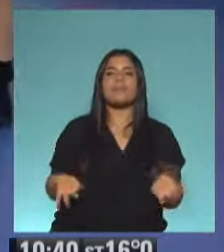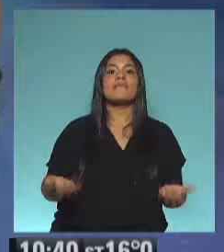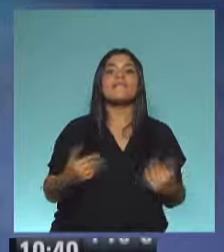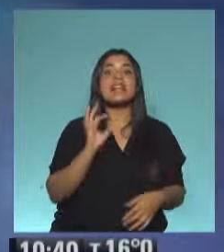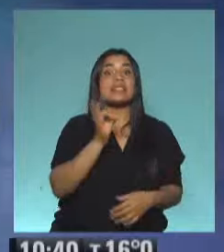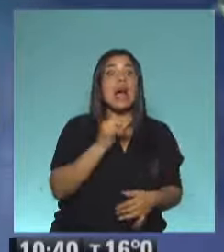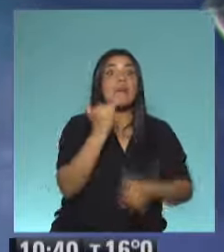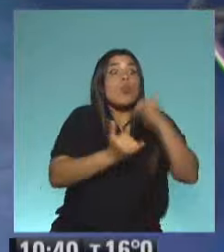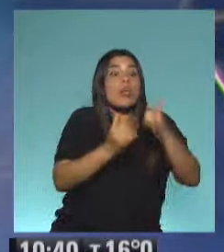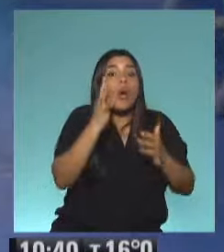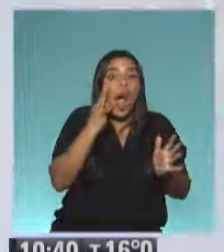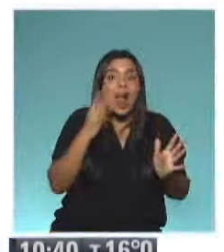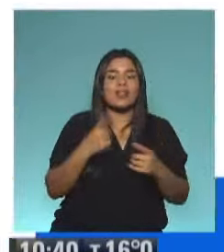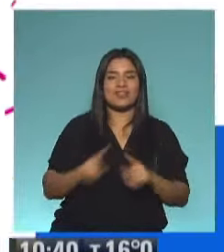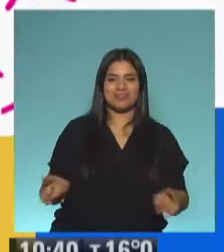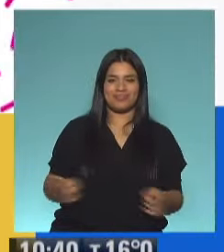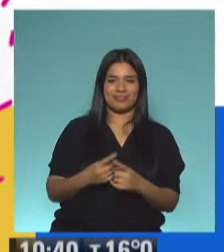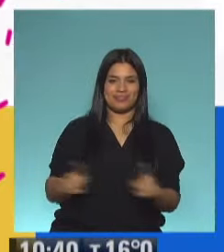a visitar.